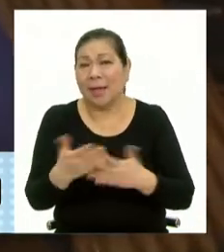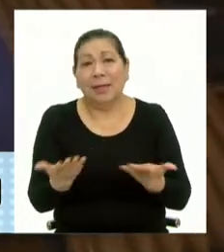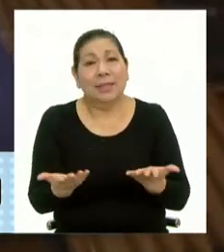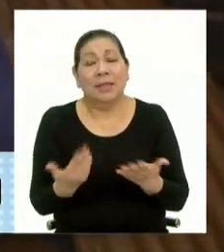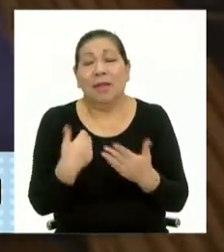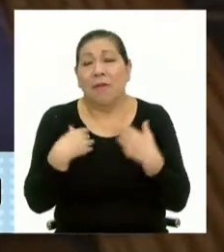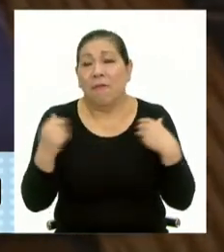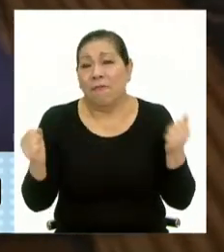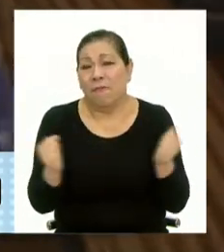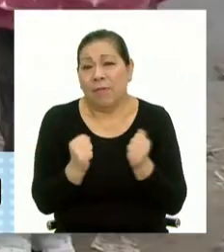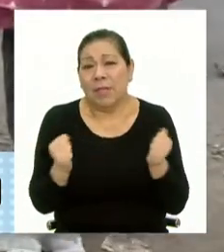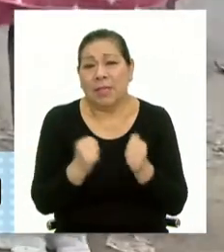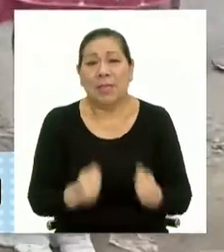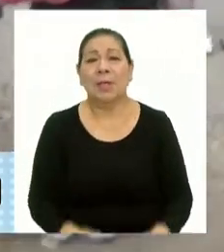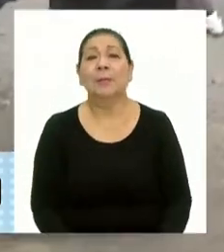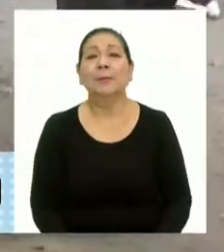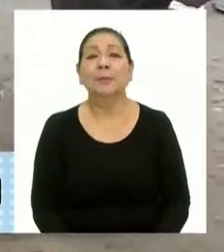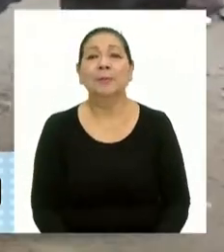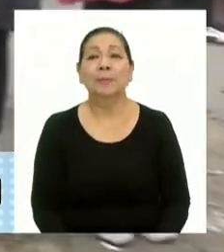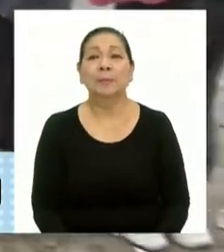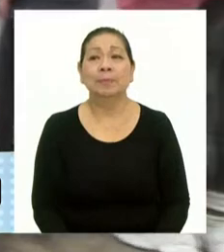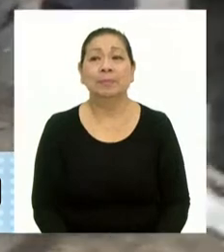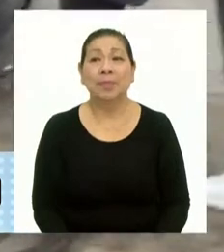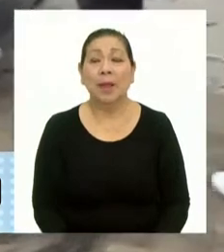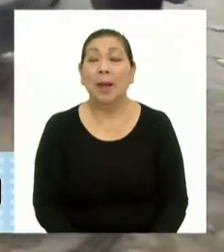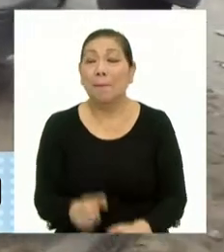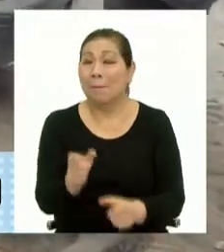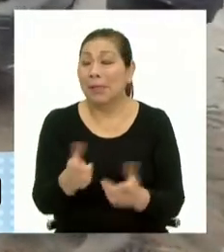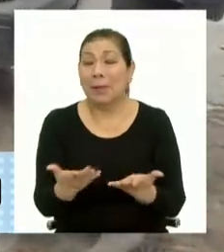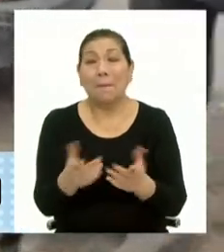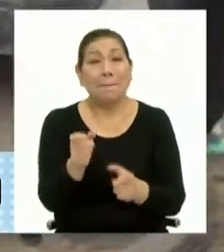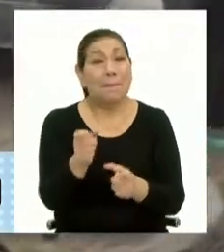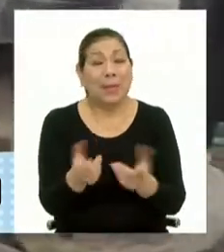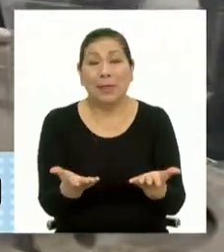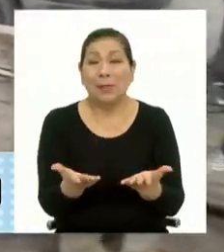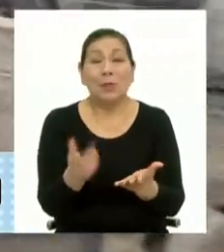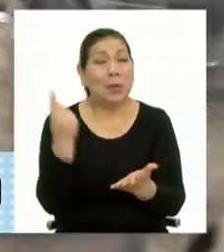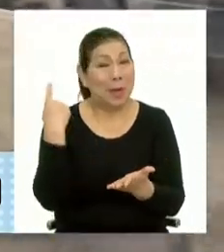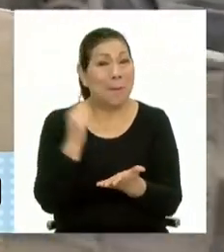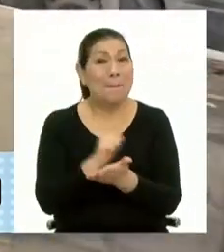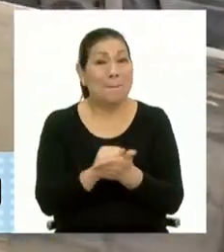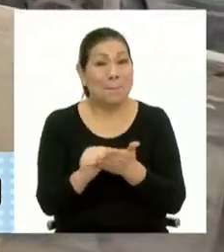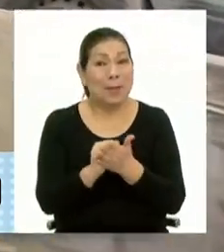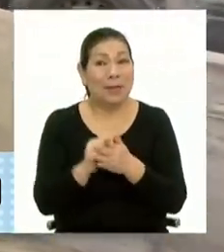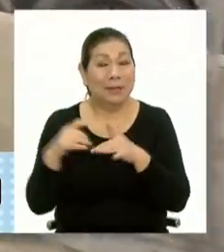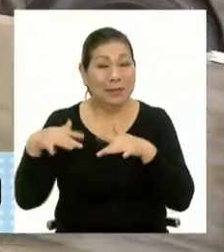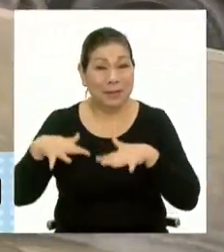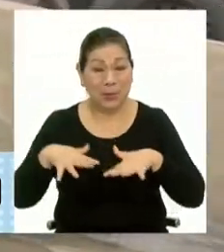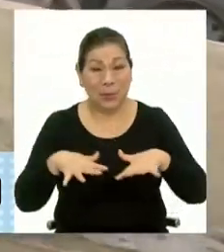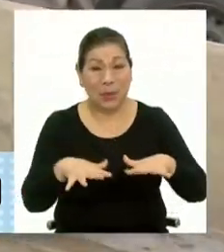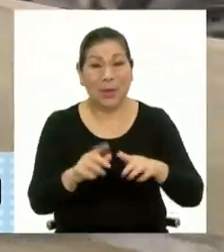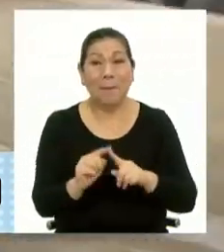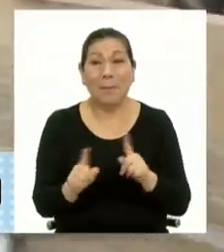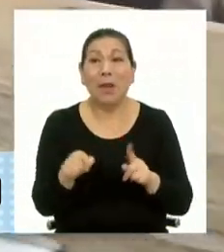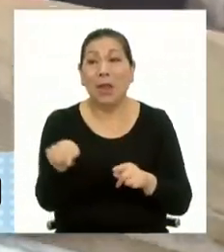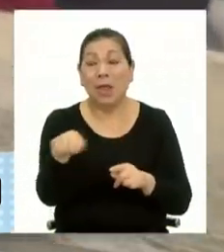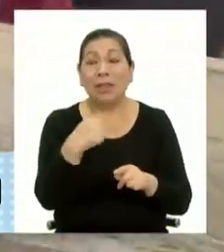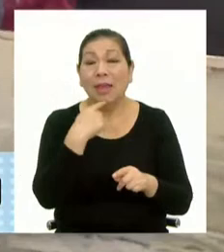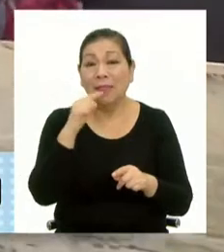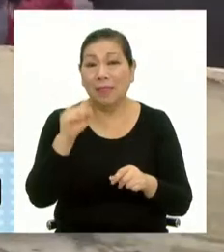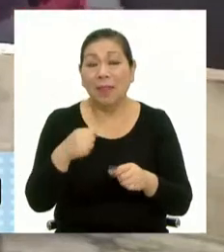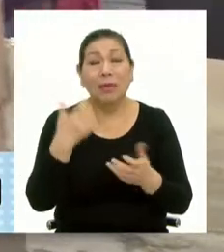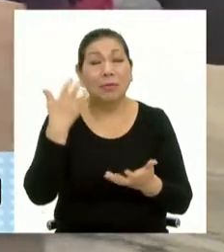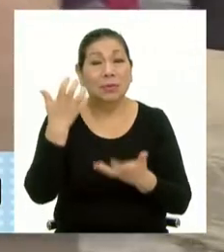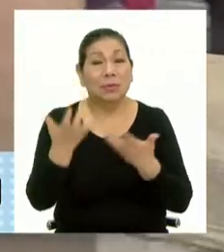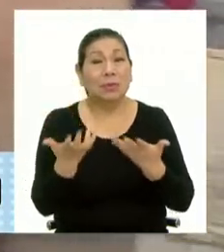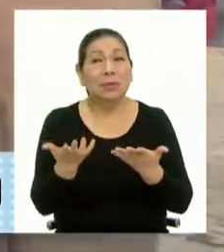el frío. Los damnificados son personas que hace unos meses intentaron invadir la zona. Ellos afirman que el